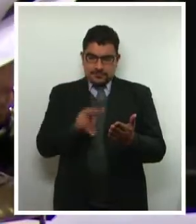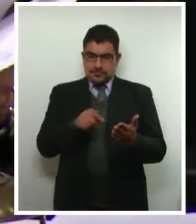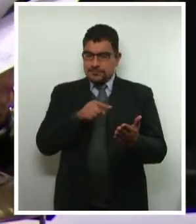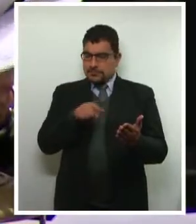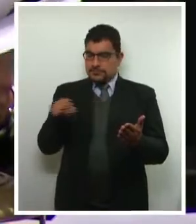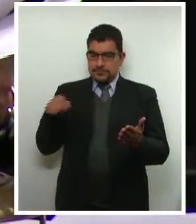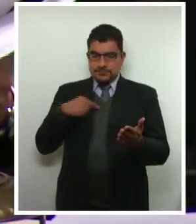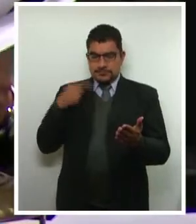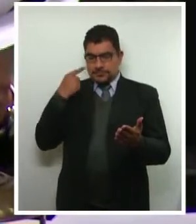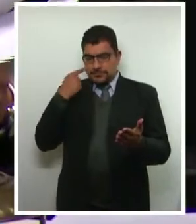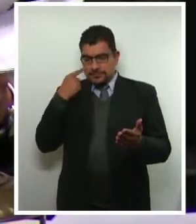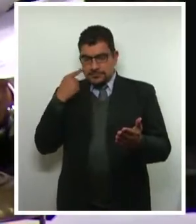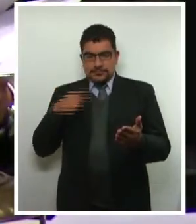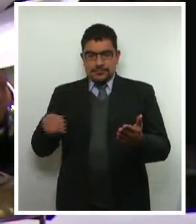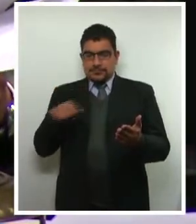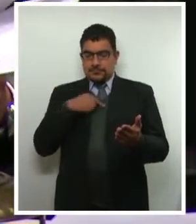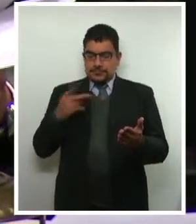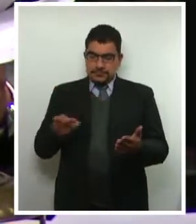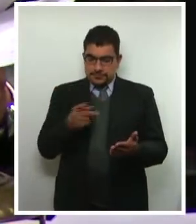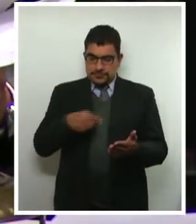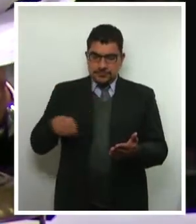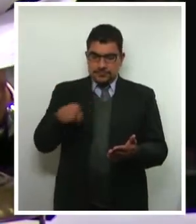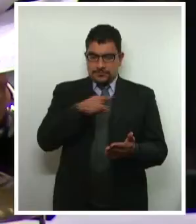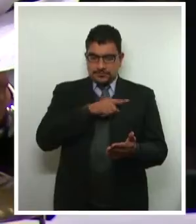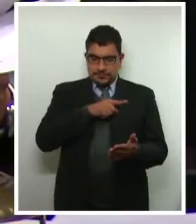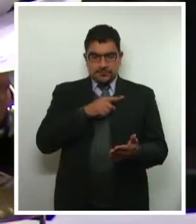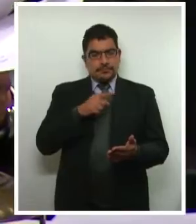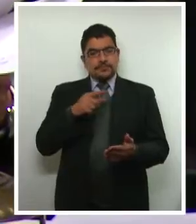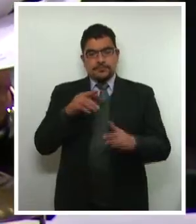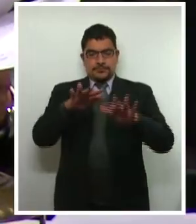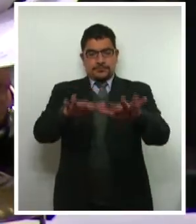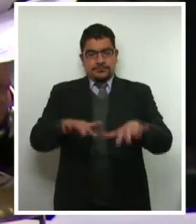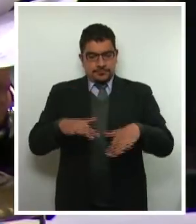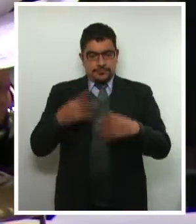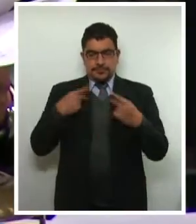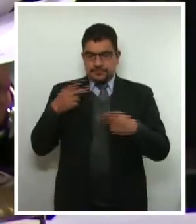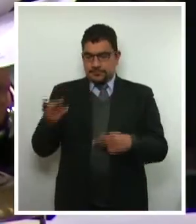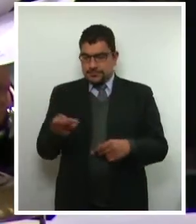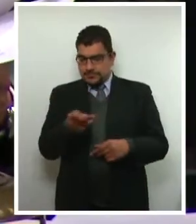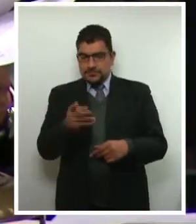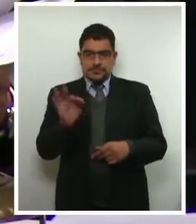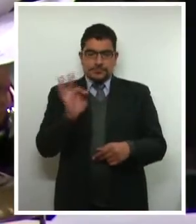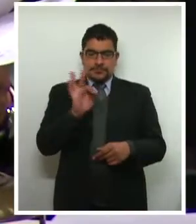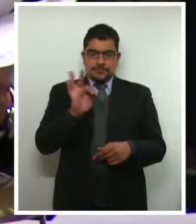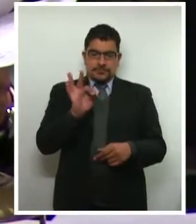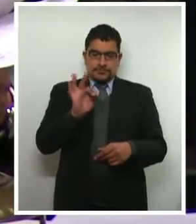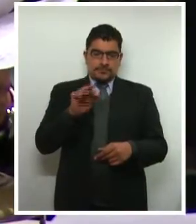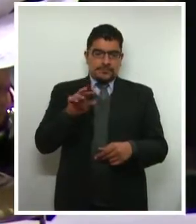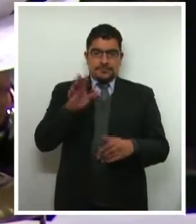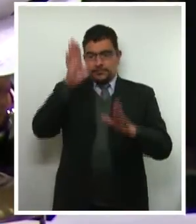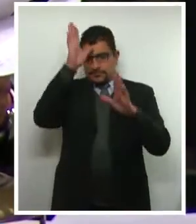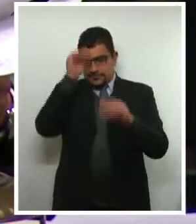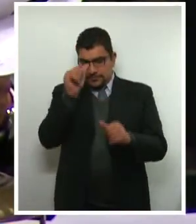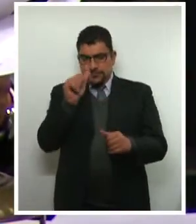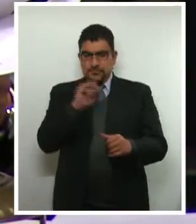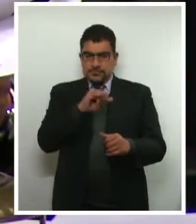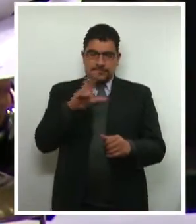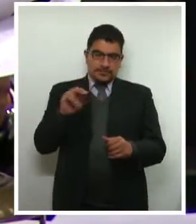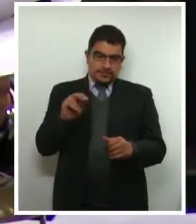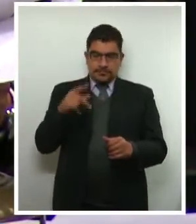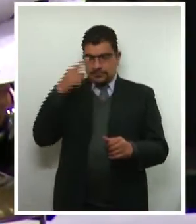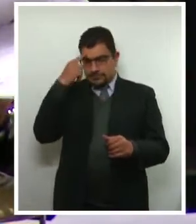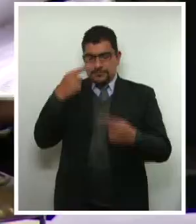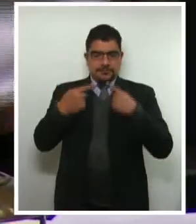escuchado. Pregunte usted a la Asamblea si se está de acuerdo a que